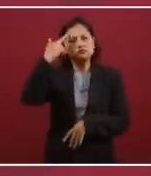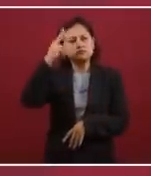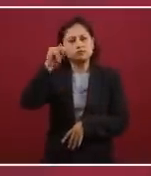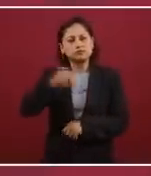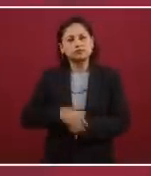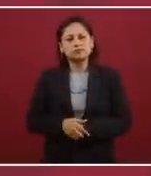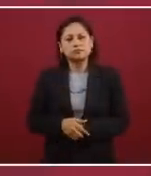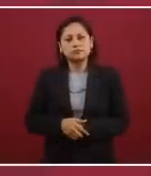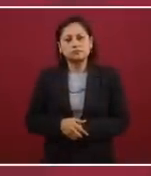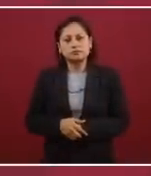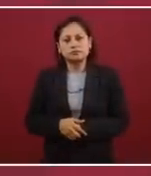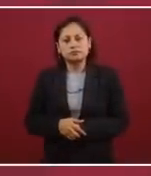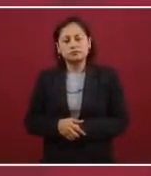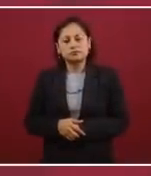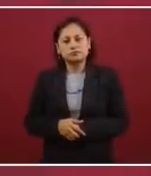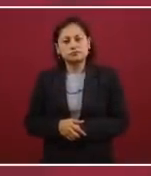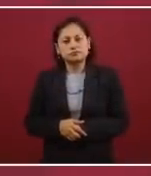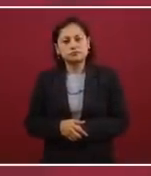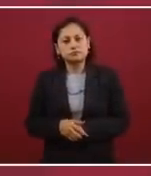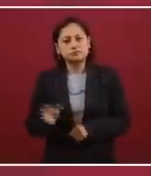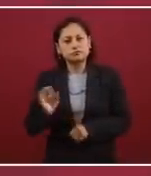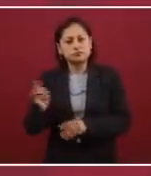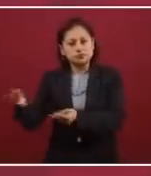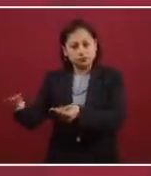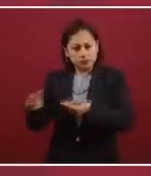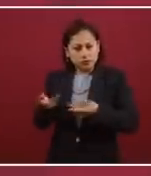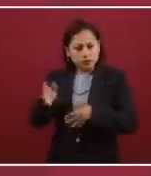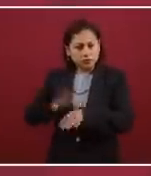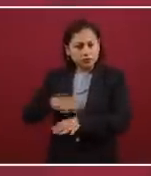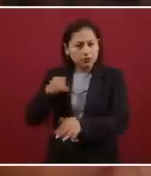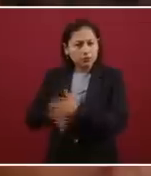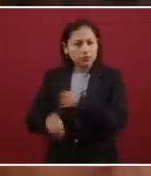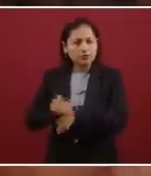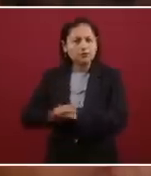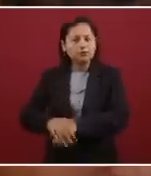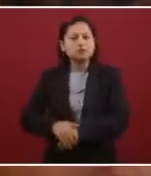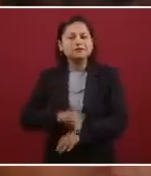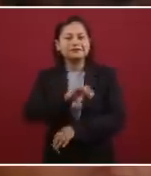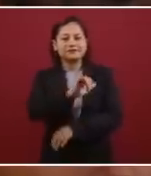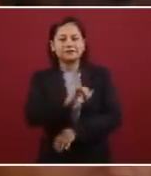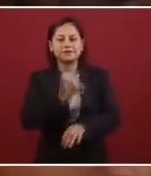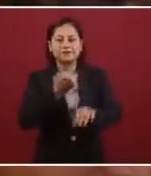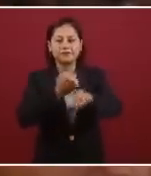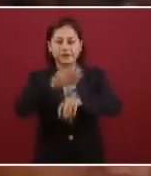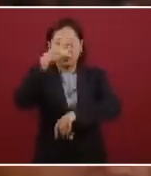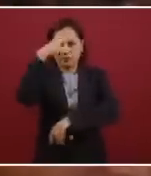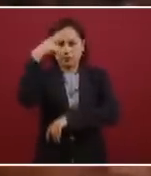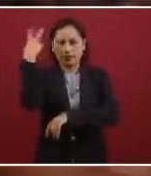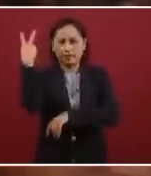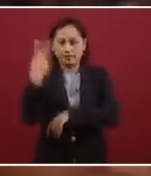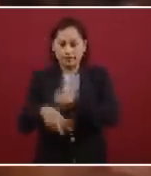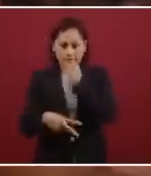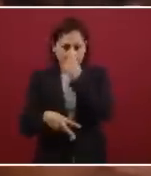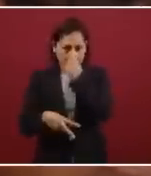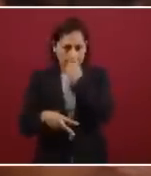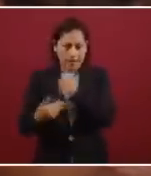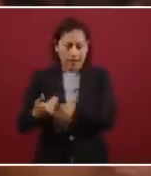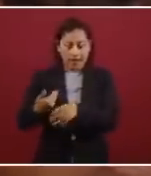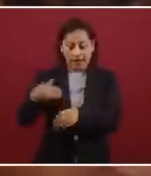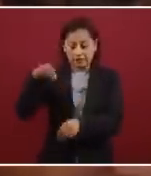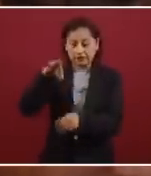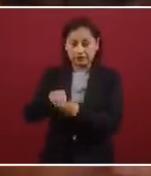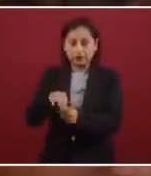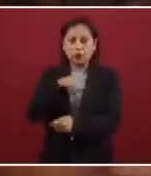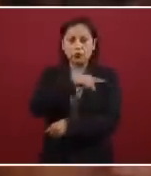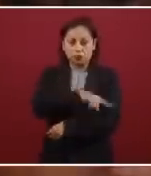No sé si me das más elementos. Sí, en el Estado de México, antes de la elección de En el Estado de México. Ahí hizo usted una,